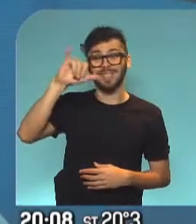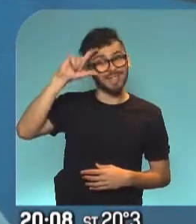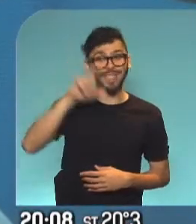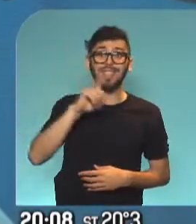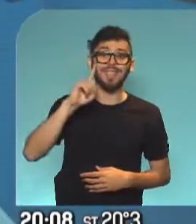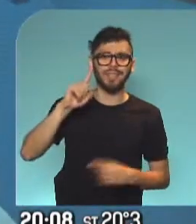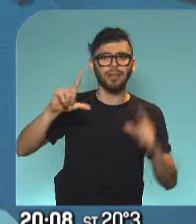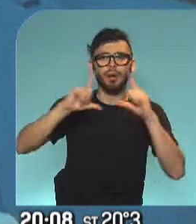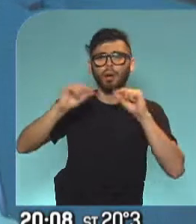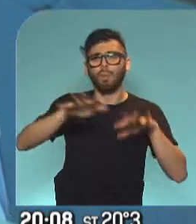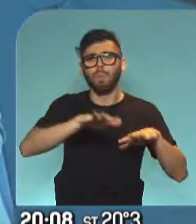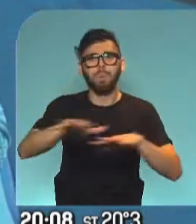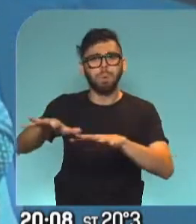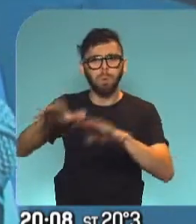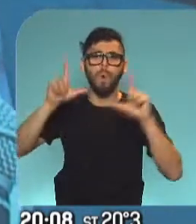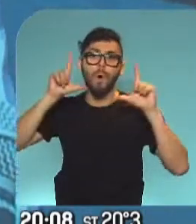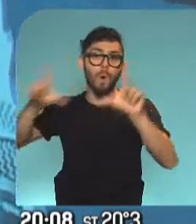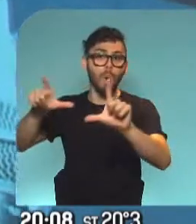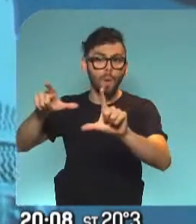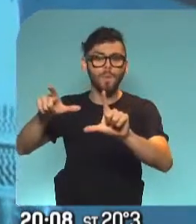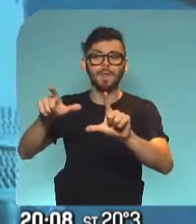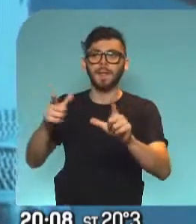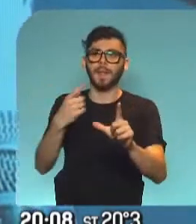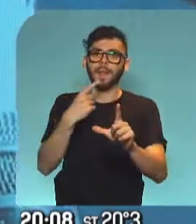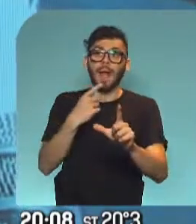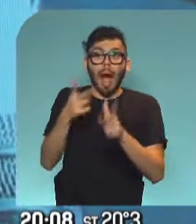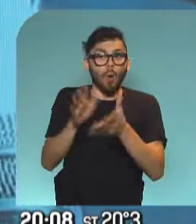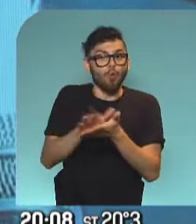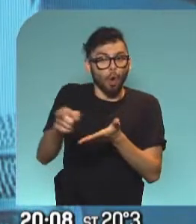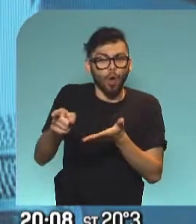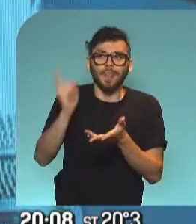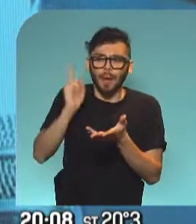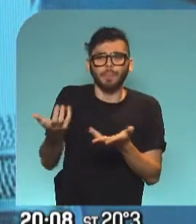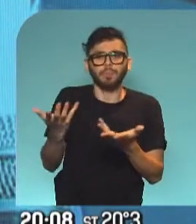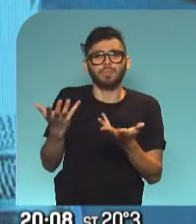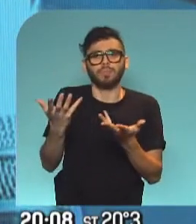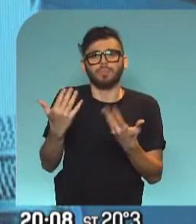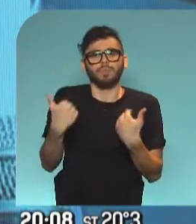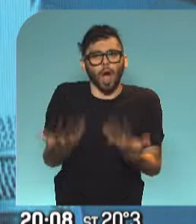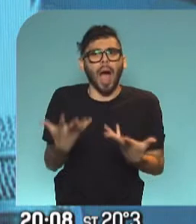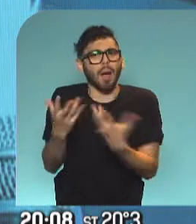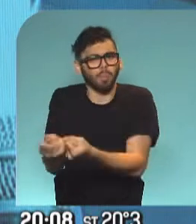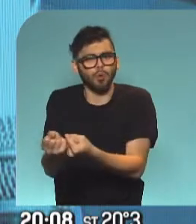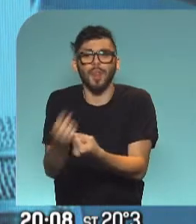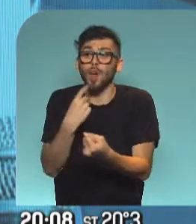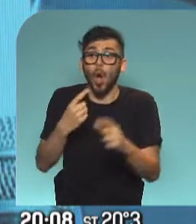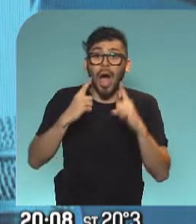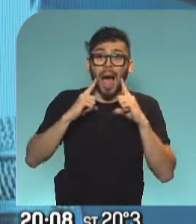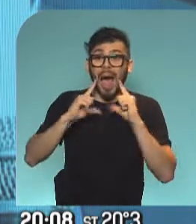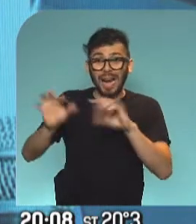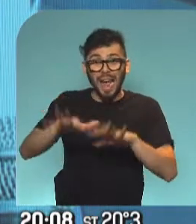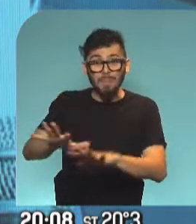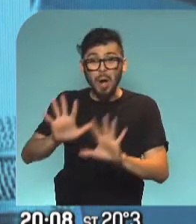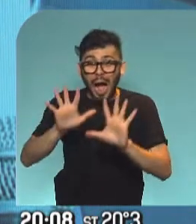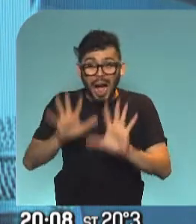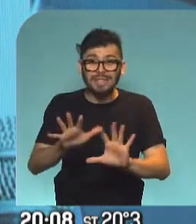con el magistrado. Es más, al respecto dijo que la manera en la cual se lleva este tipo de reclamos muestra la